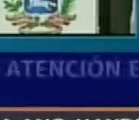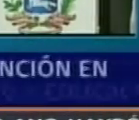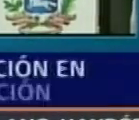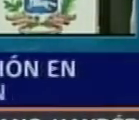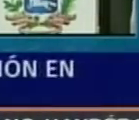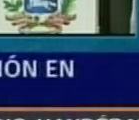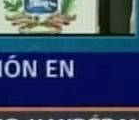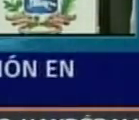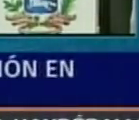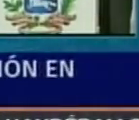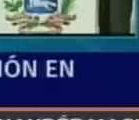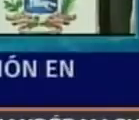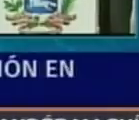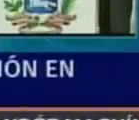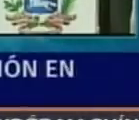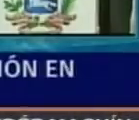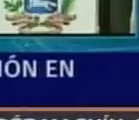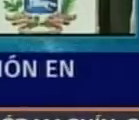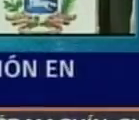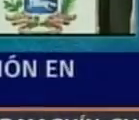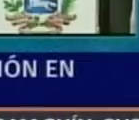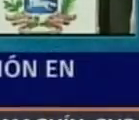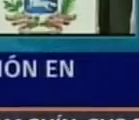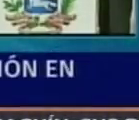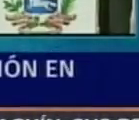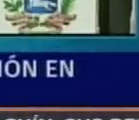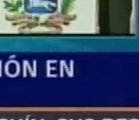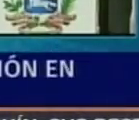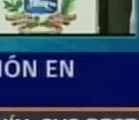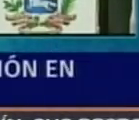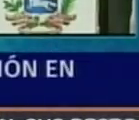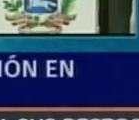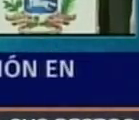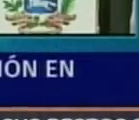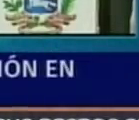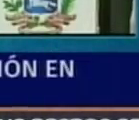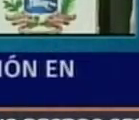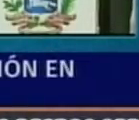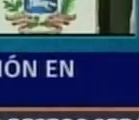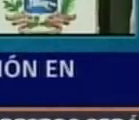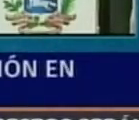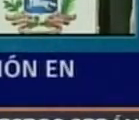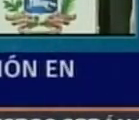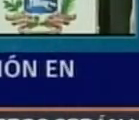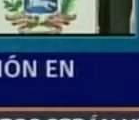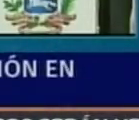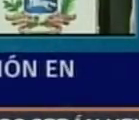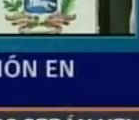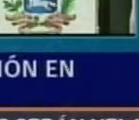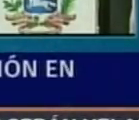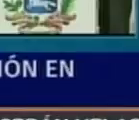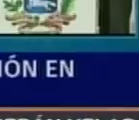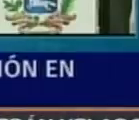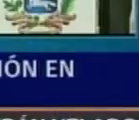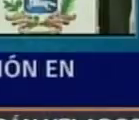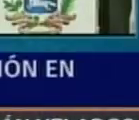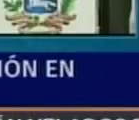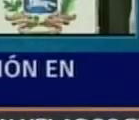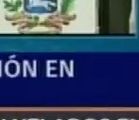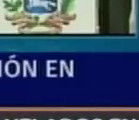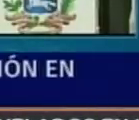la disposición de ayudar a Venezuela. En esa reunión se logró una reactivación, un reimpulso